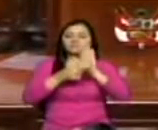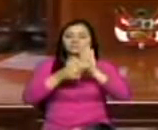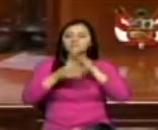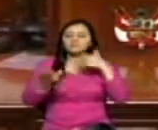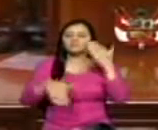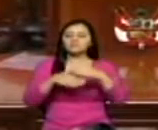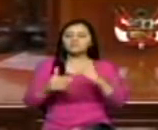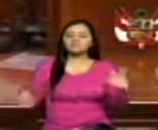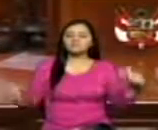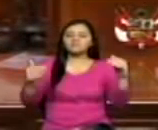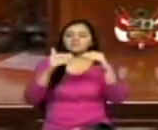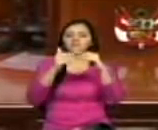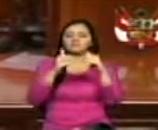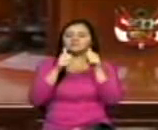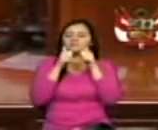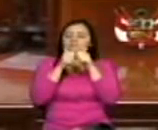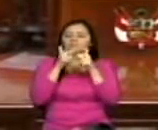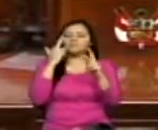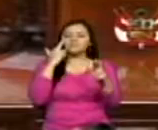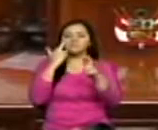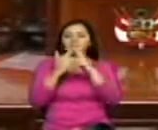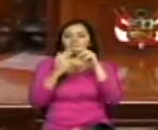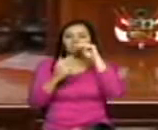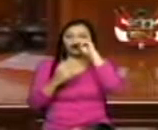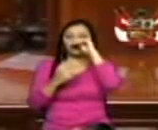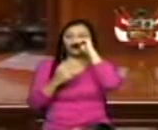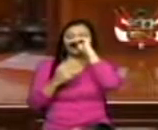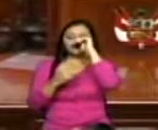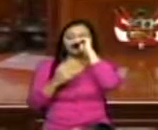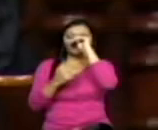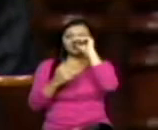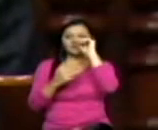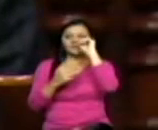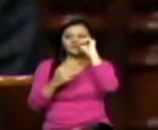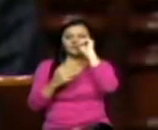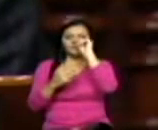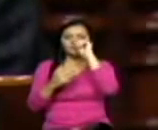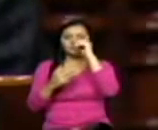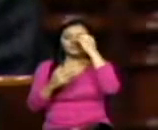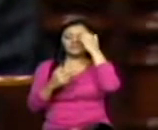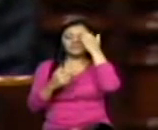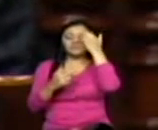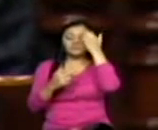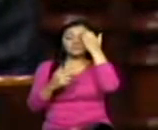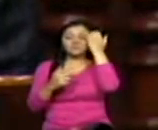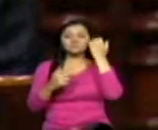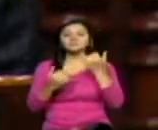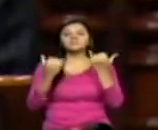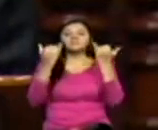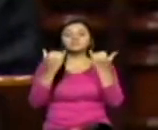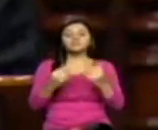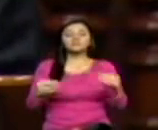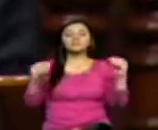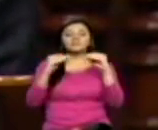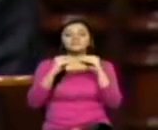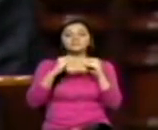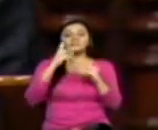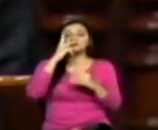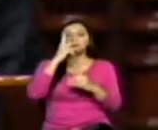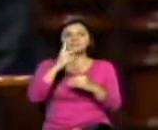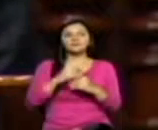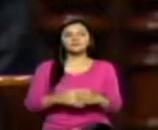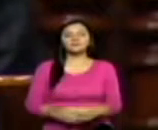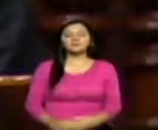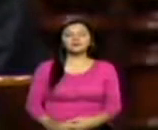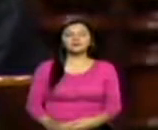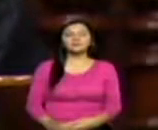todos un merecido reconocimiento. Pero ahora debemos dar un gran